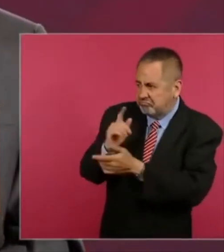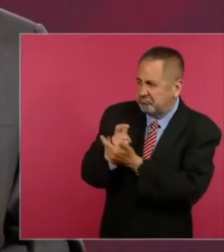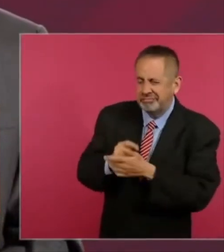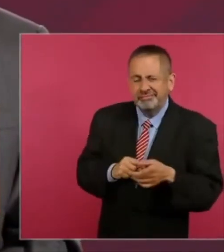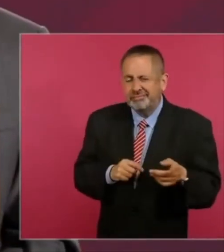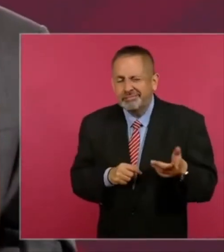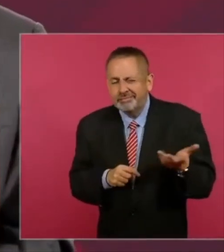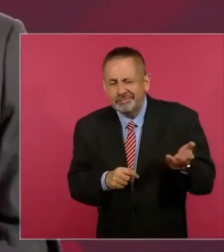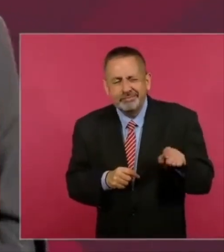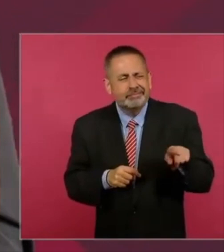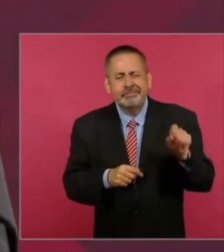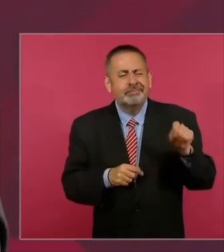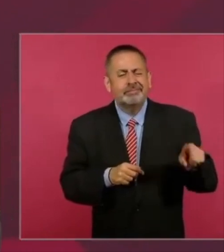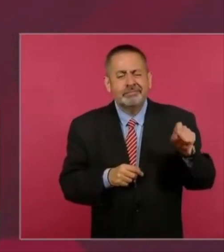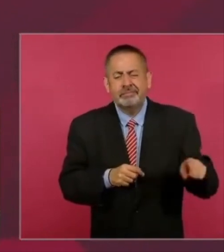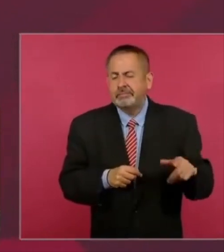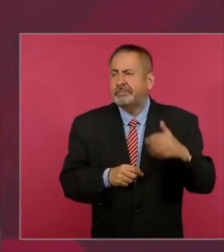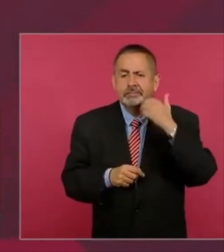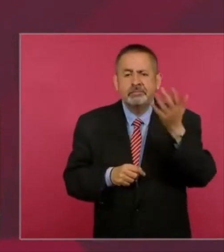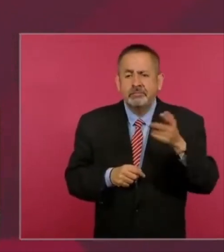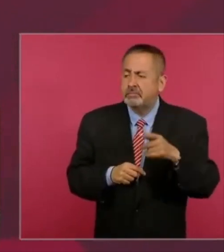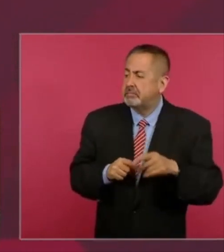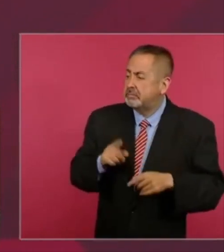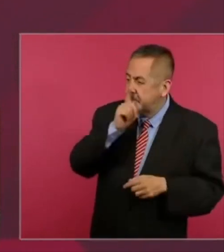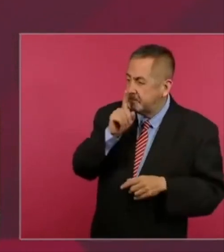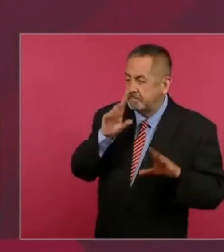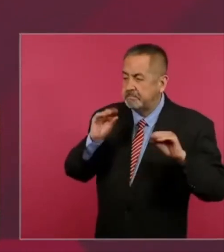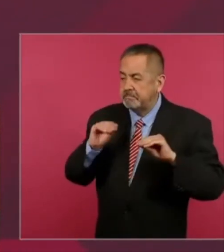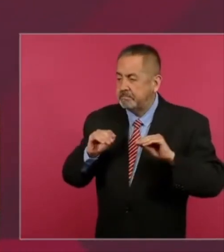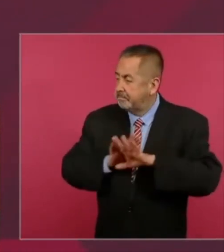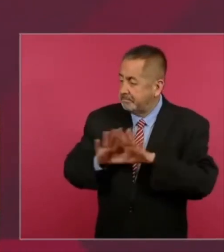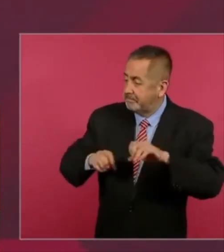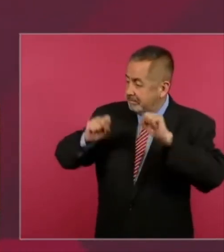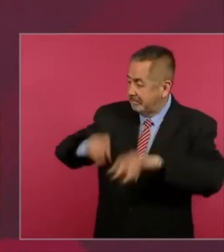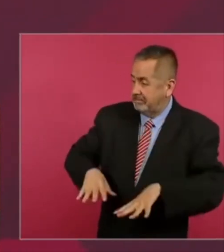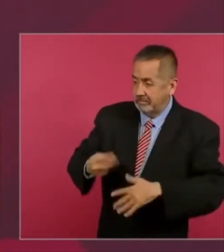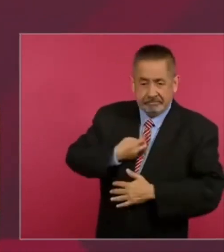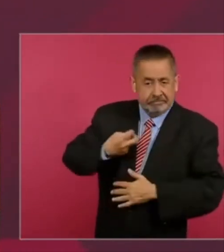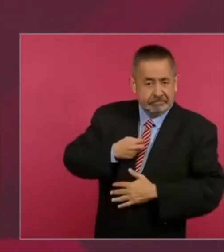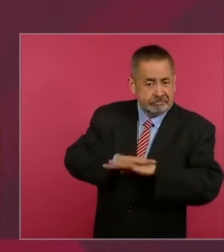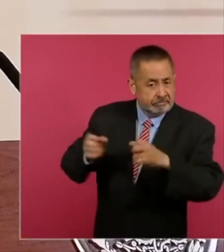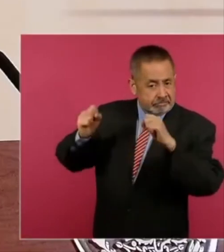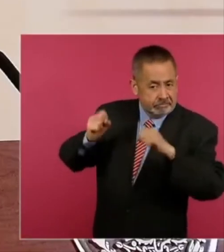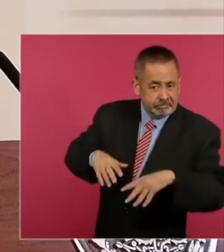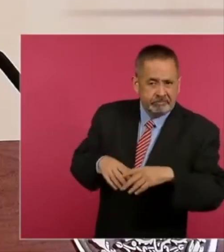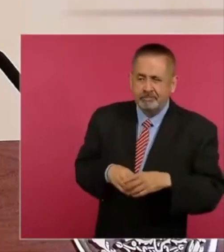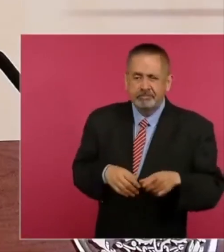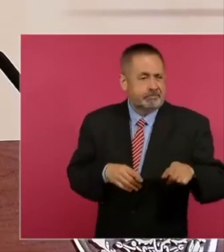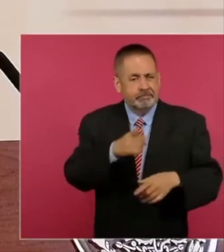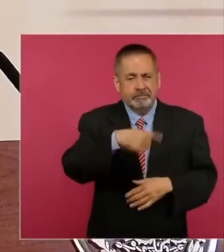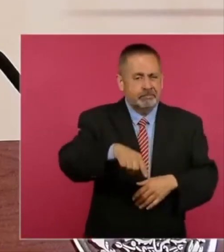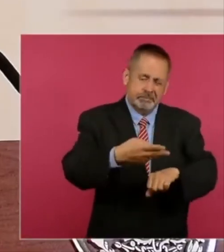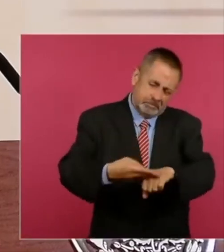buscan que la gente deje de denunciarlos, son muy